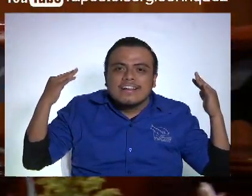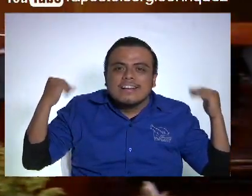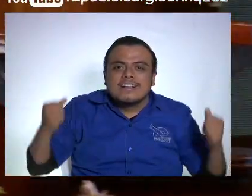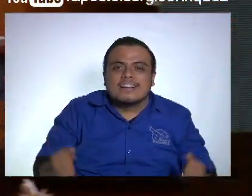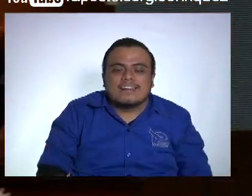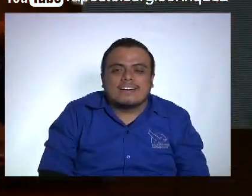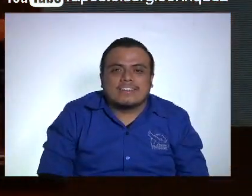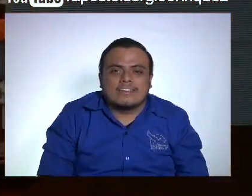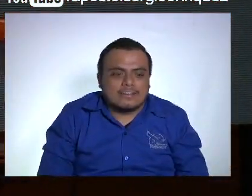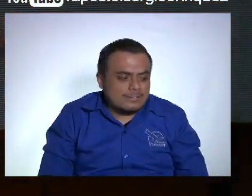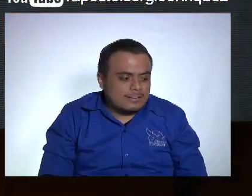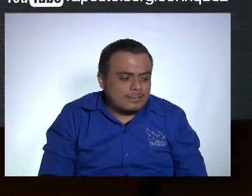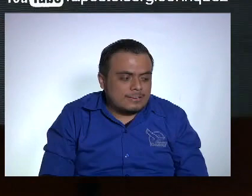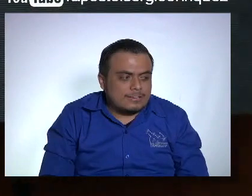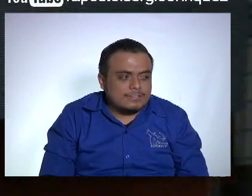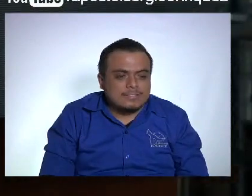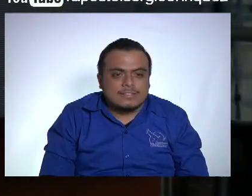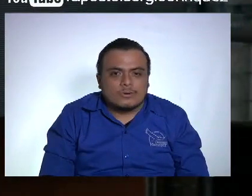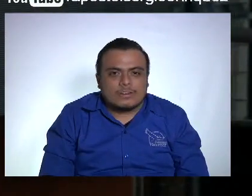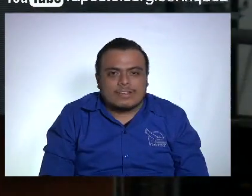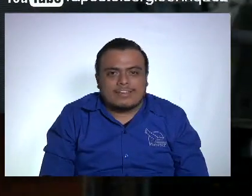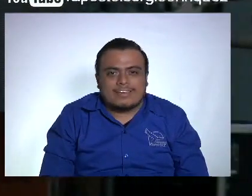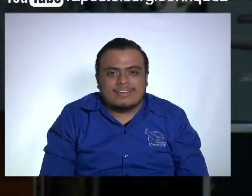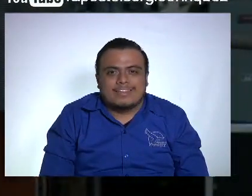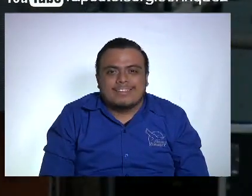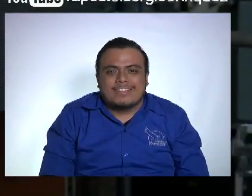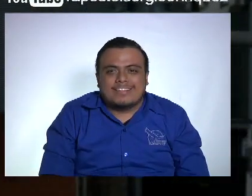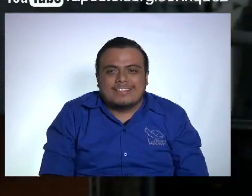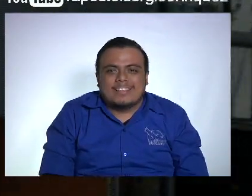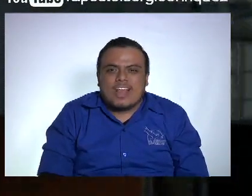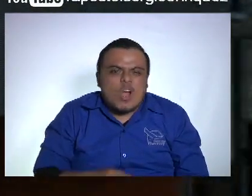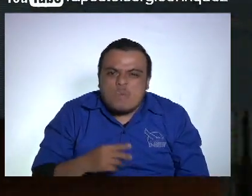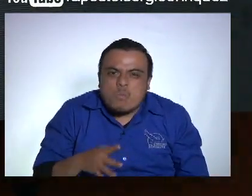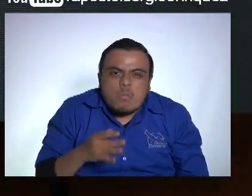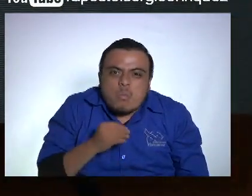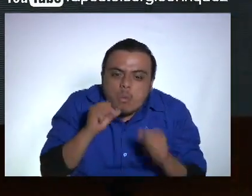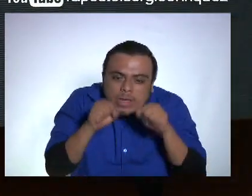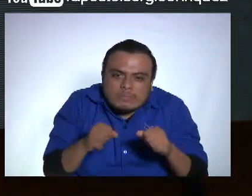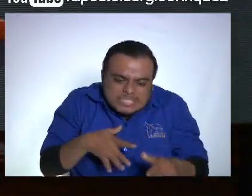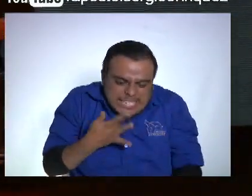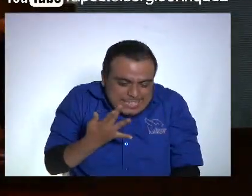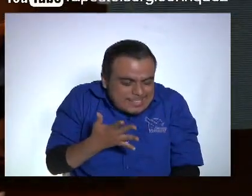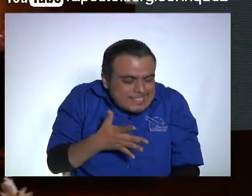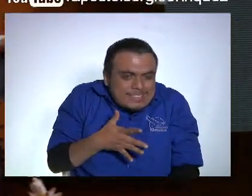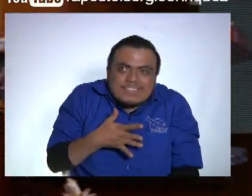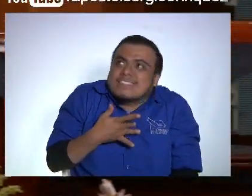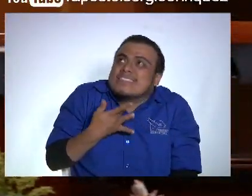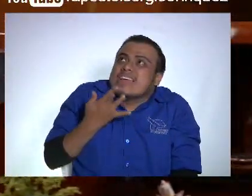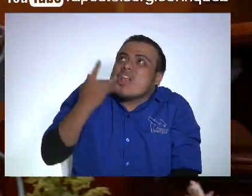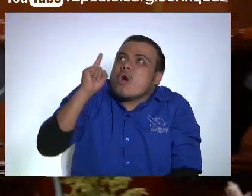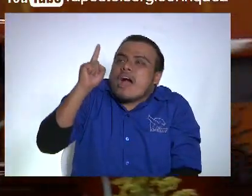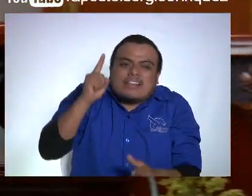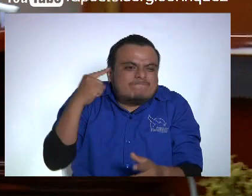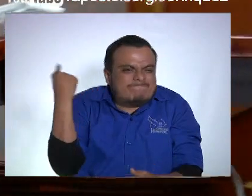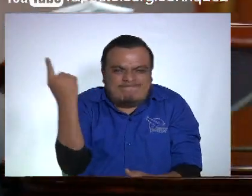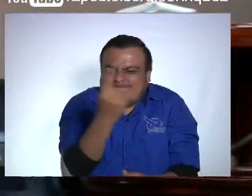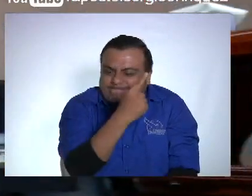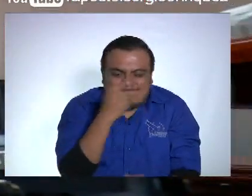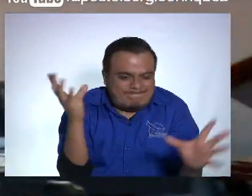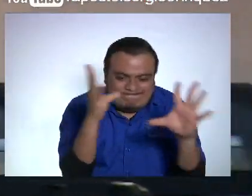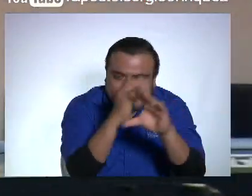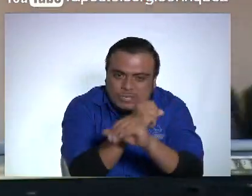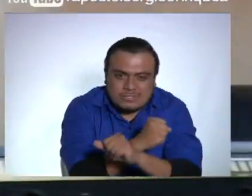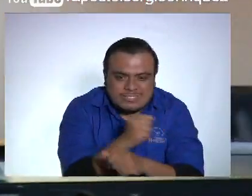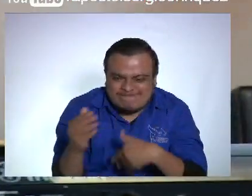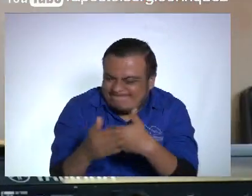Podemos escuchar esa dulce y tierna voz, hermano, toda la noche. A pesar de la prueba, a